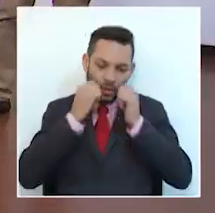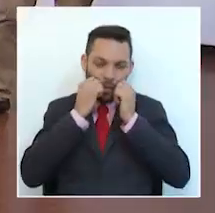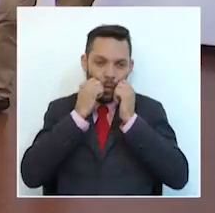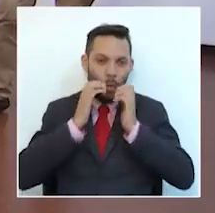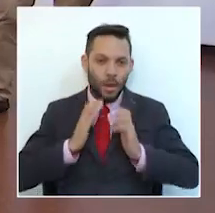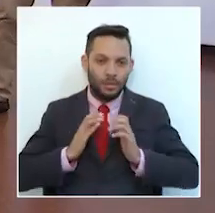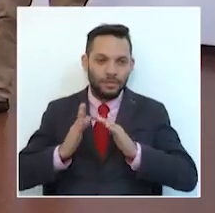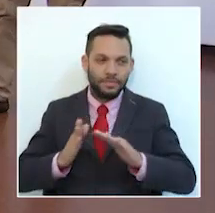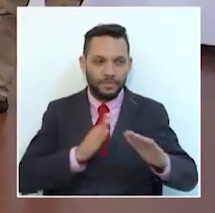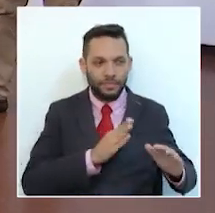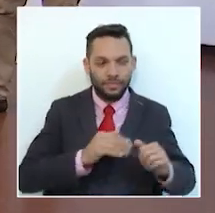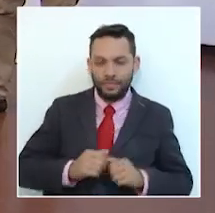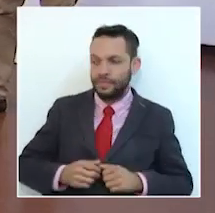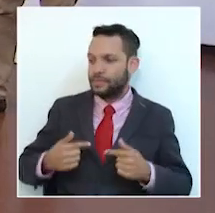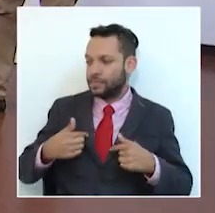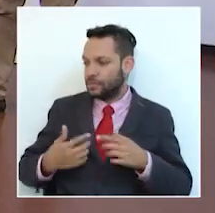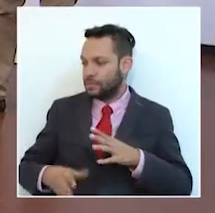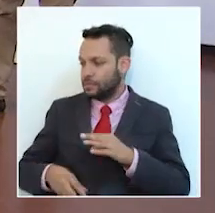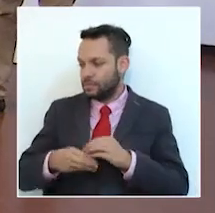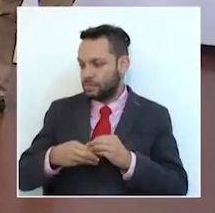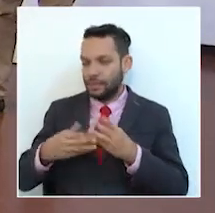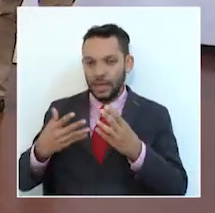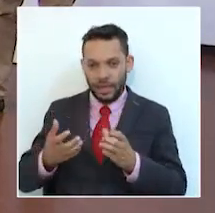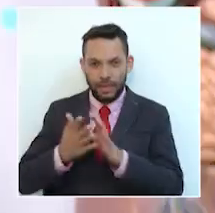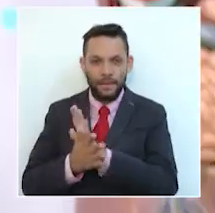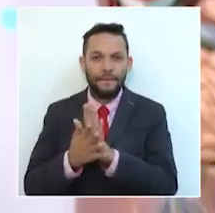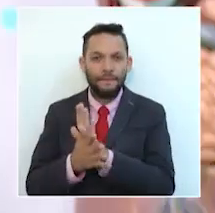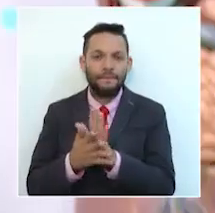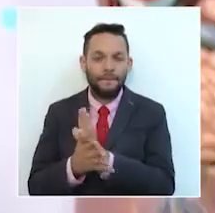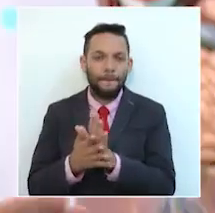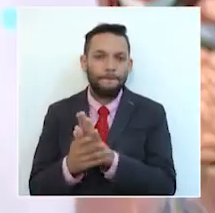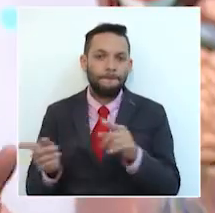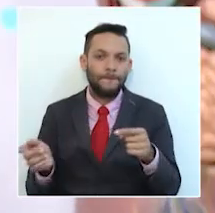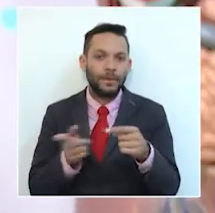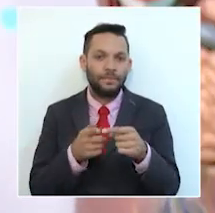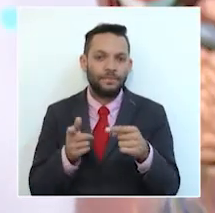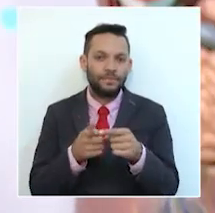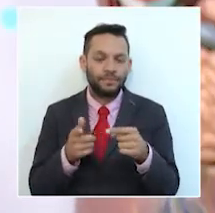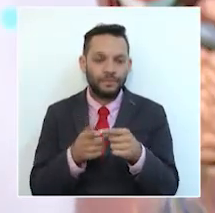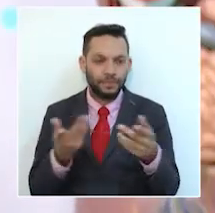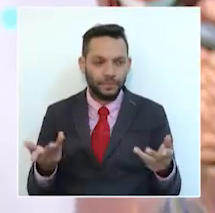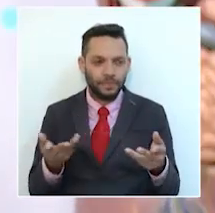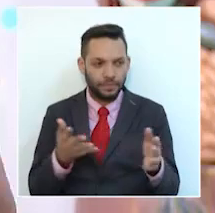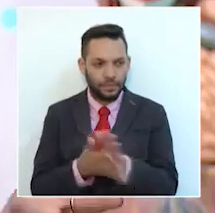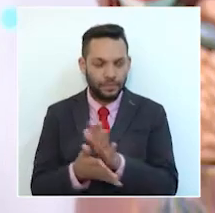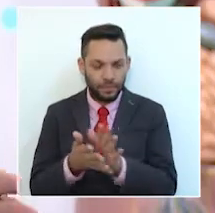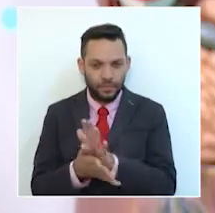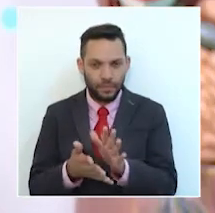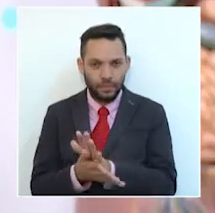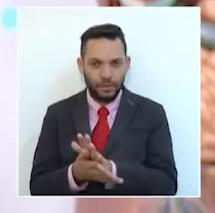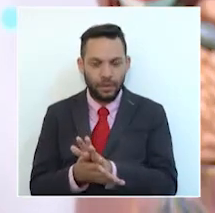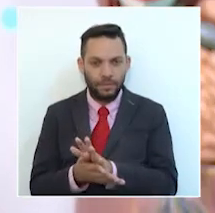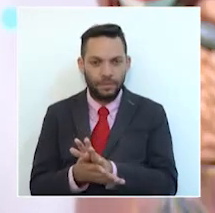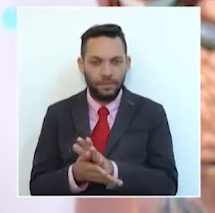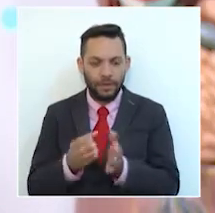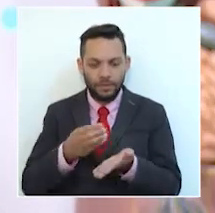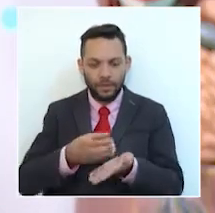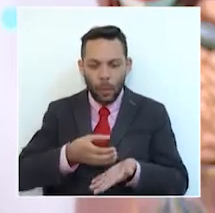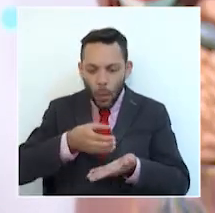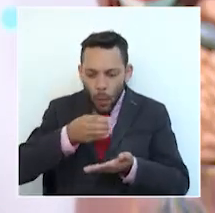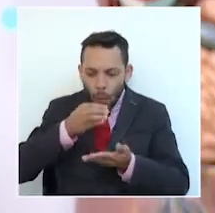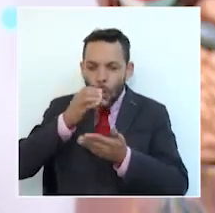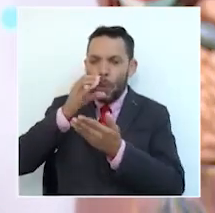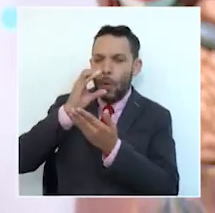si a mí me gustaría añadir es importante por un lado la geofagia que es la ingesta de arcilla de vía oral